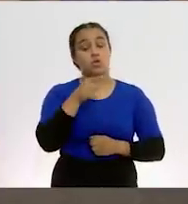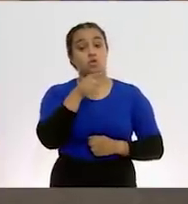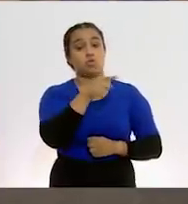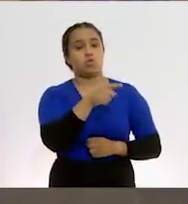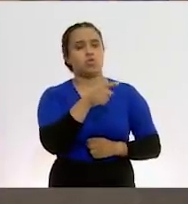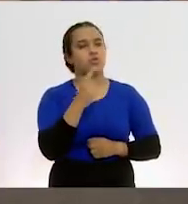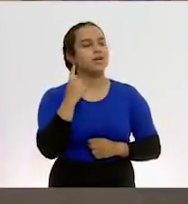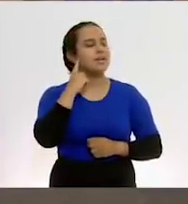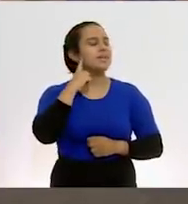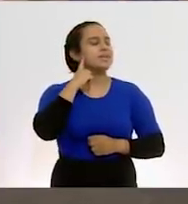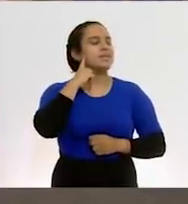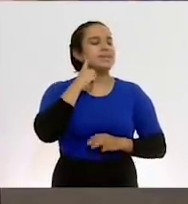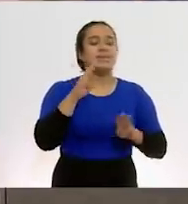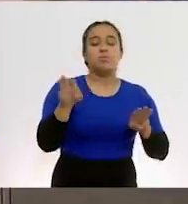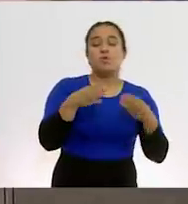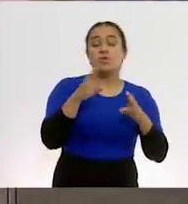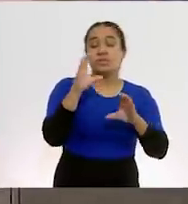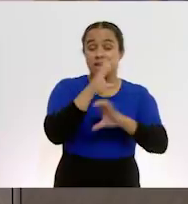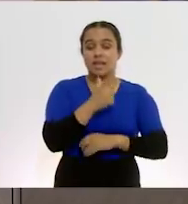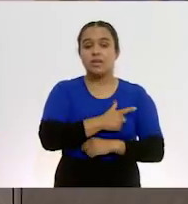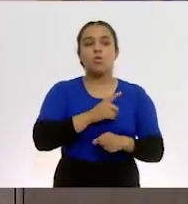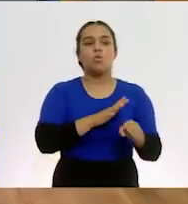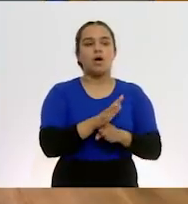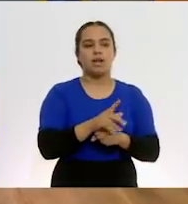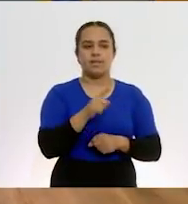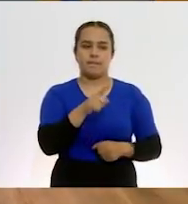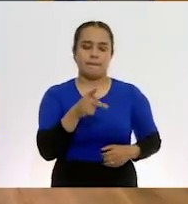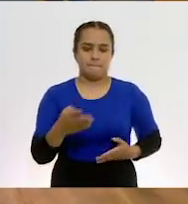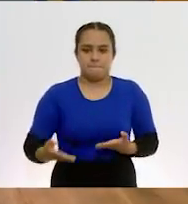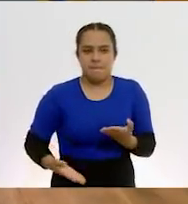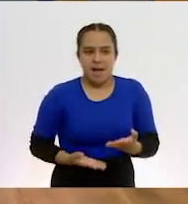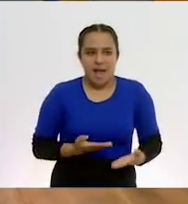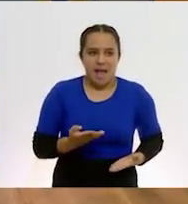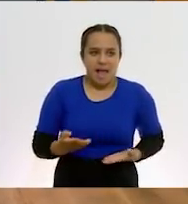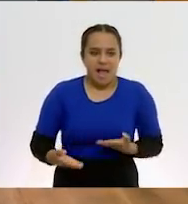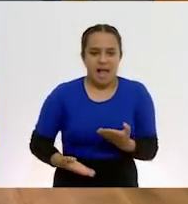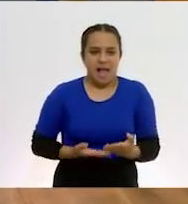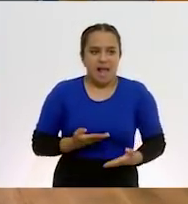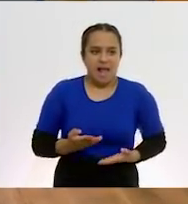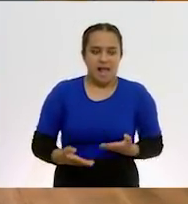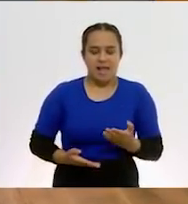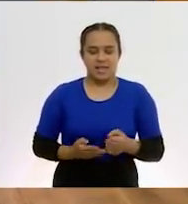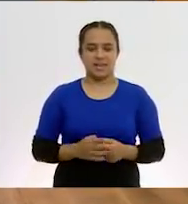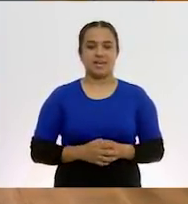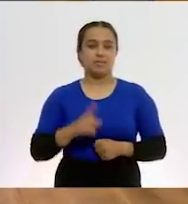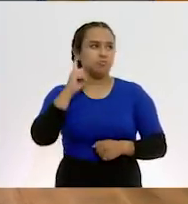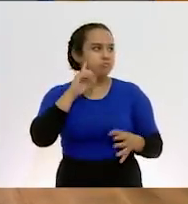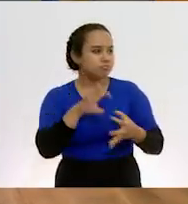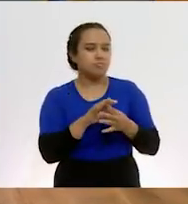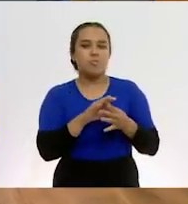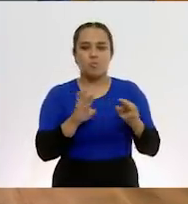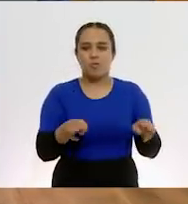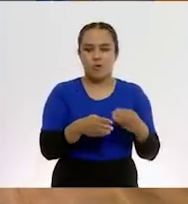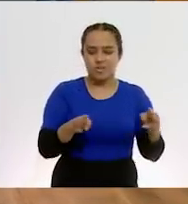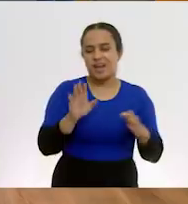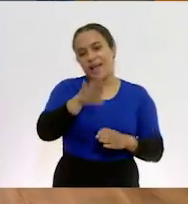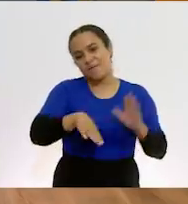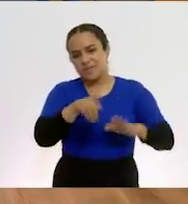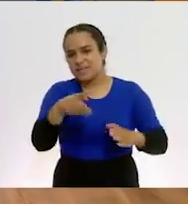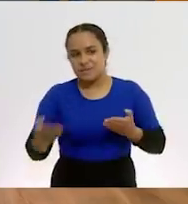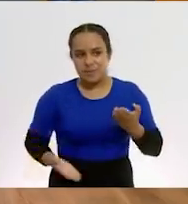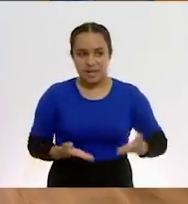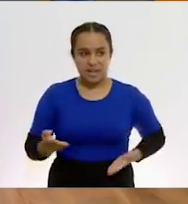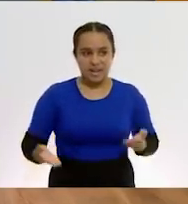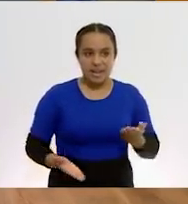cuando escuchas tu canción favorita. Bailo. Bailas al ritmo del cha-cha-cha, de la música.